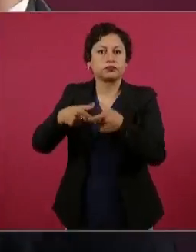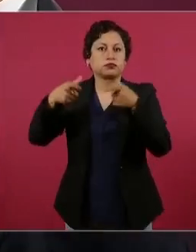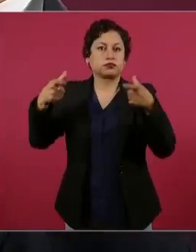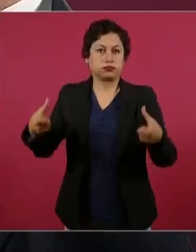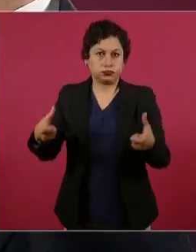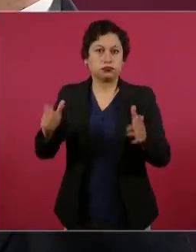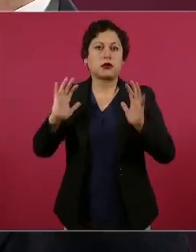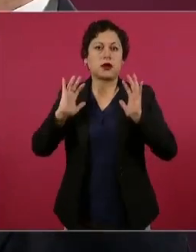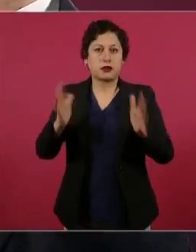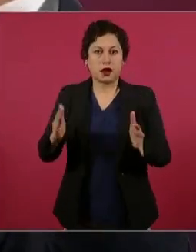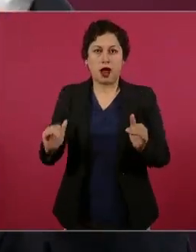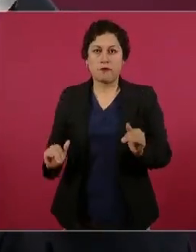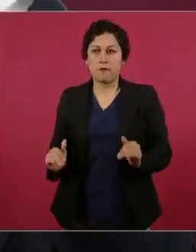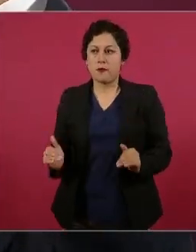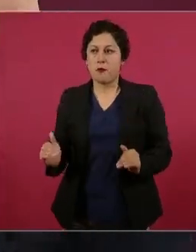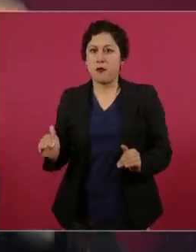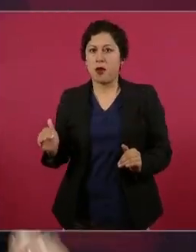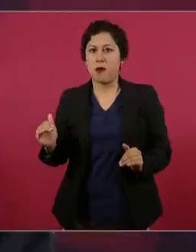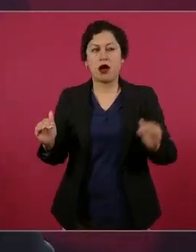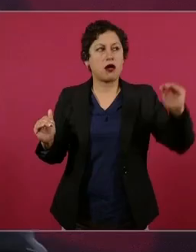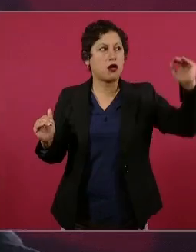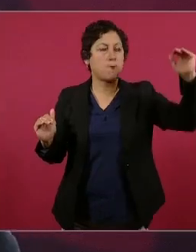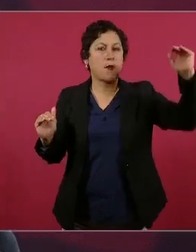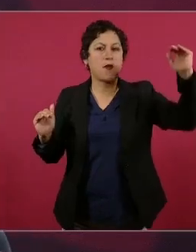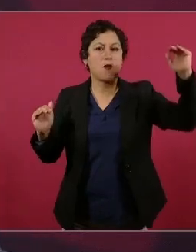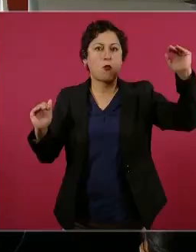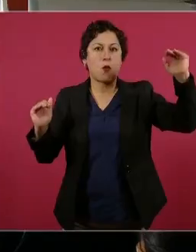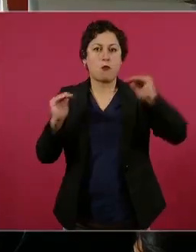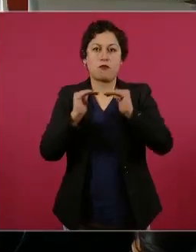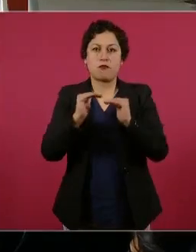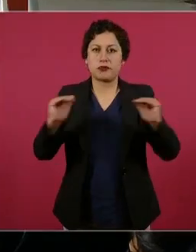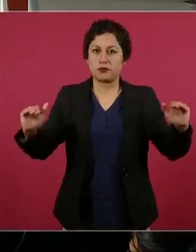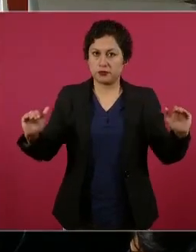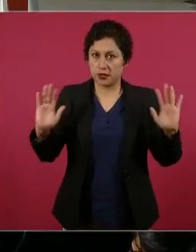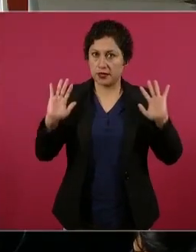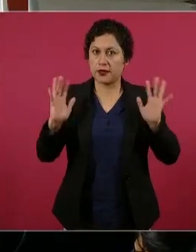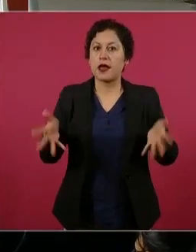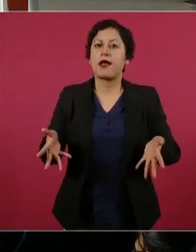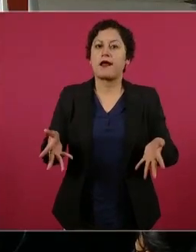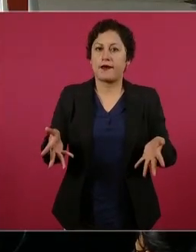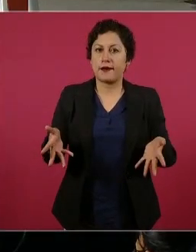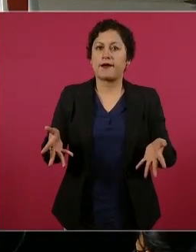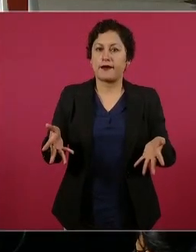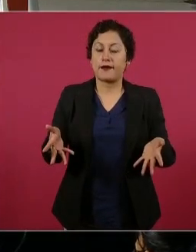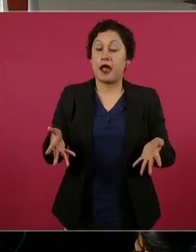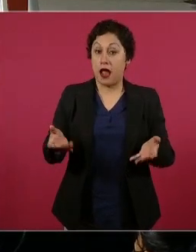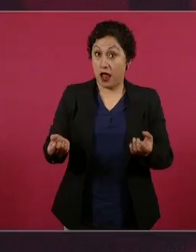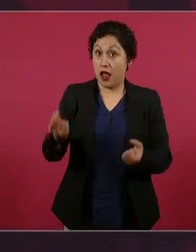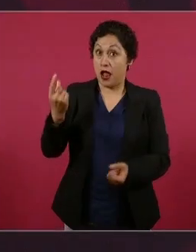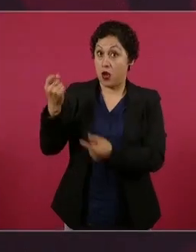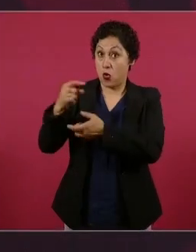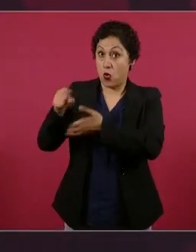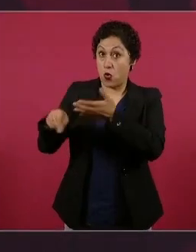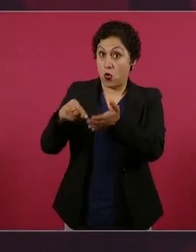ya se dieron casos en que el sureste